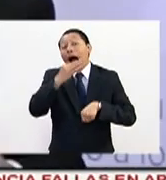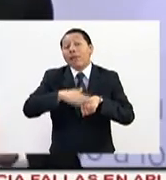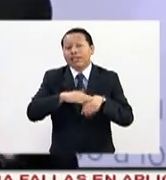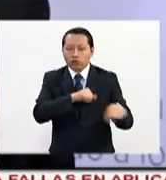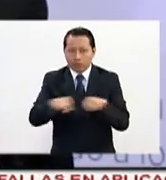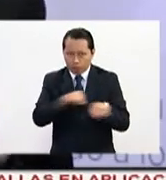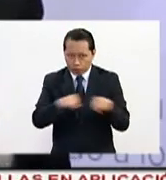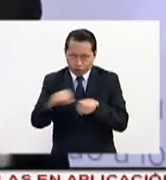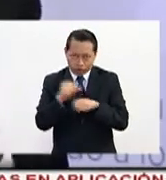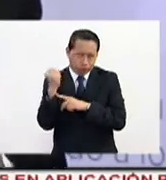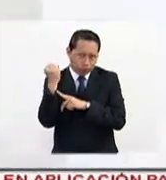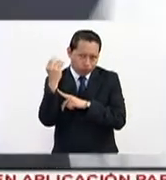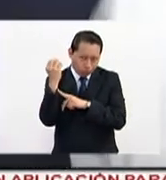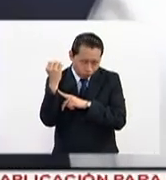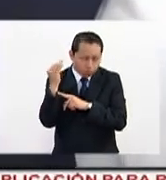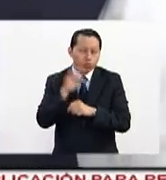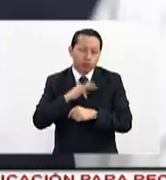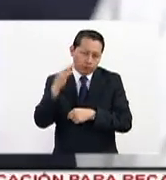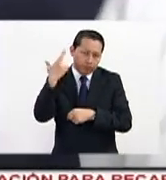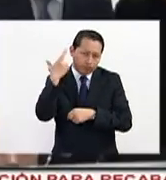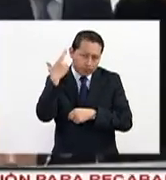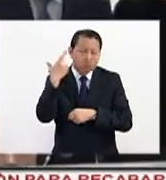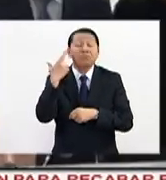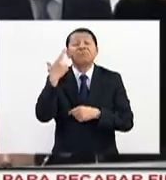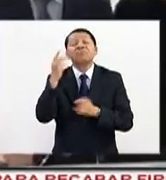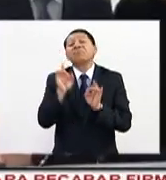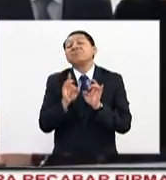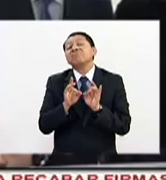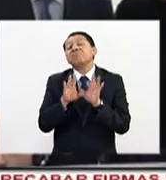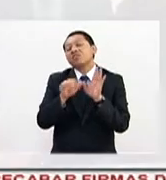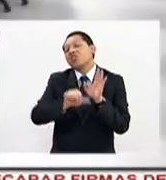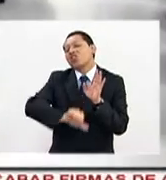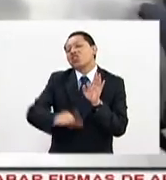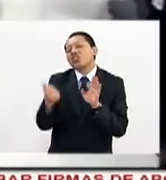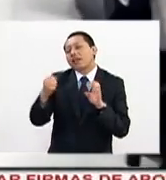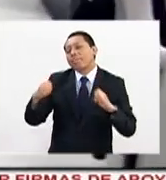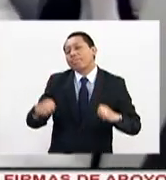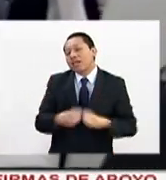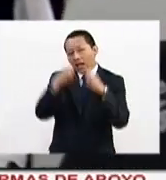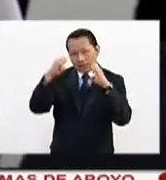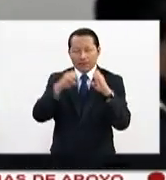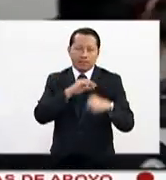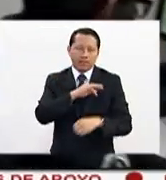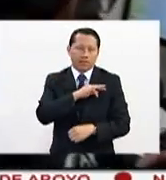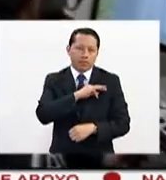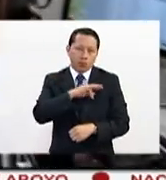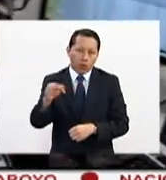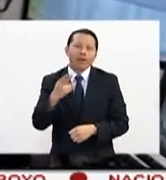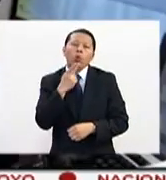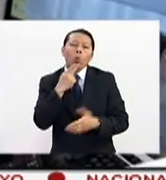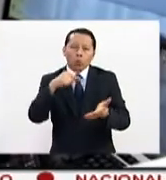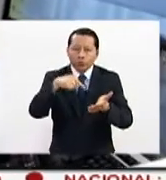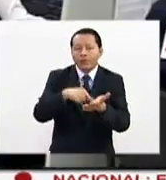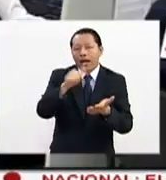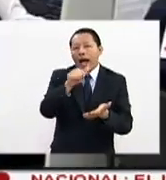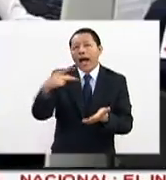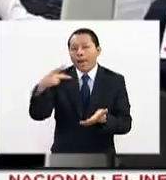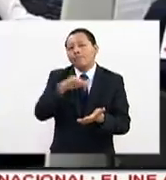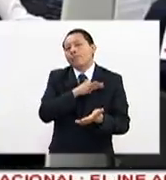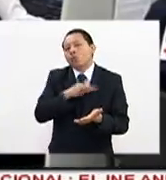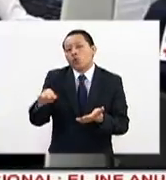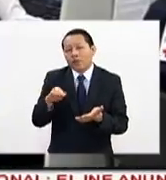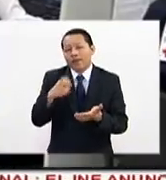también por cualquier circunstancia que lo amerite, cualquier emergencia que puedan dar servicio precisamente a